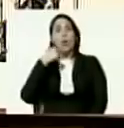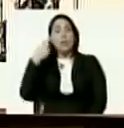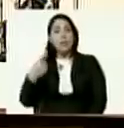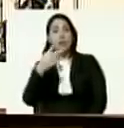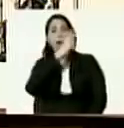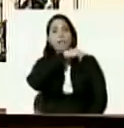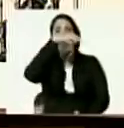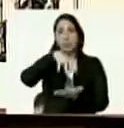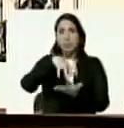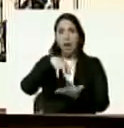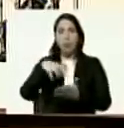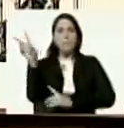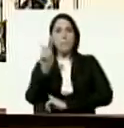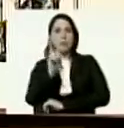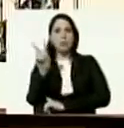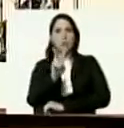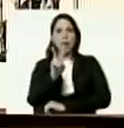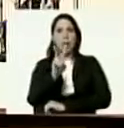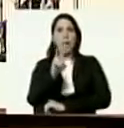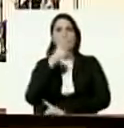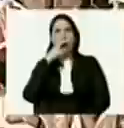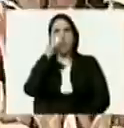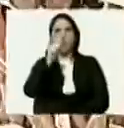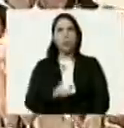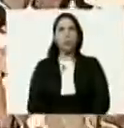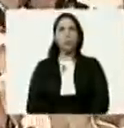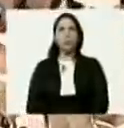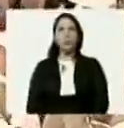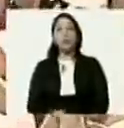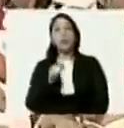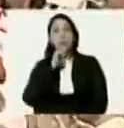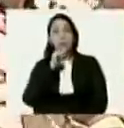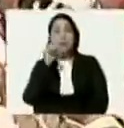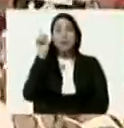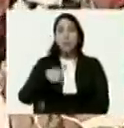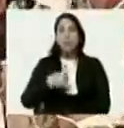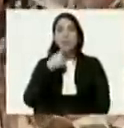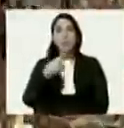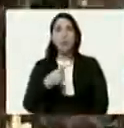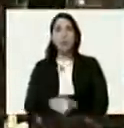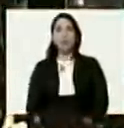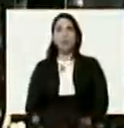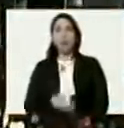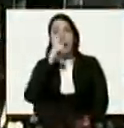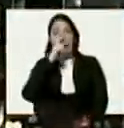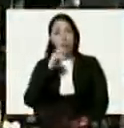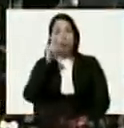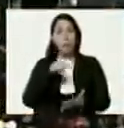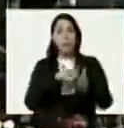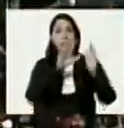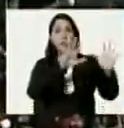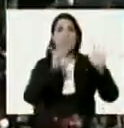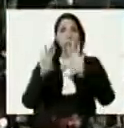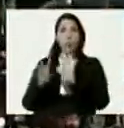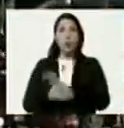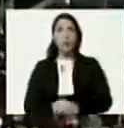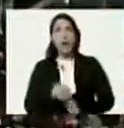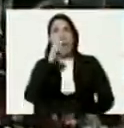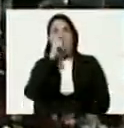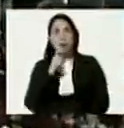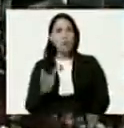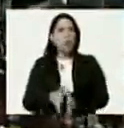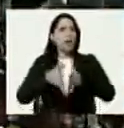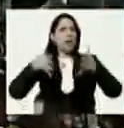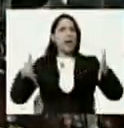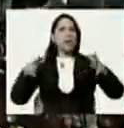de Estado venezolano, Nicolás Maduro, quien además precisaba que el año 2019 fue un año de